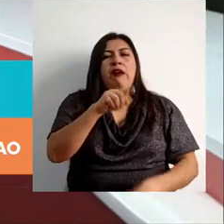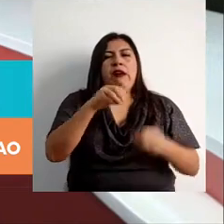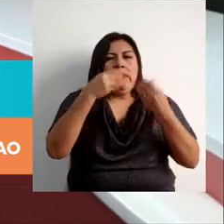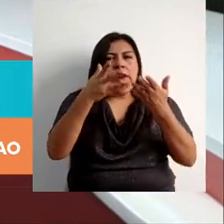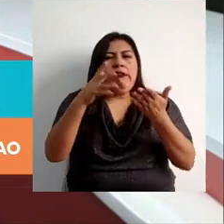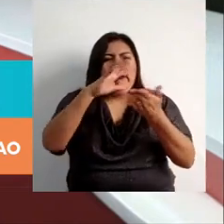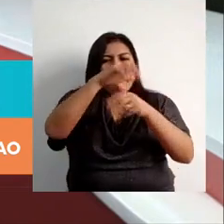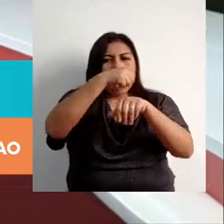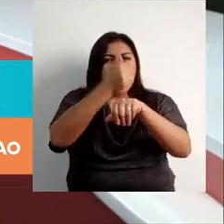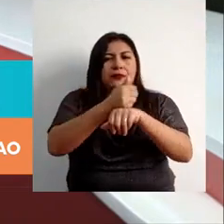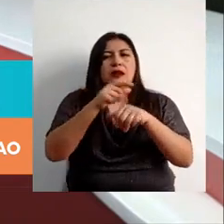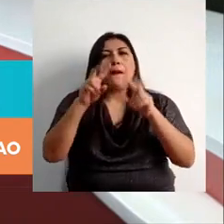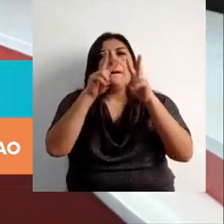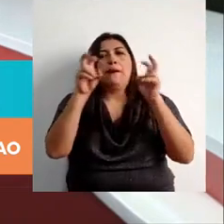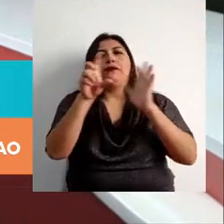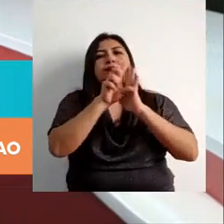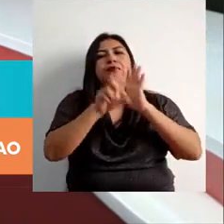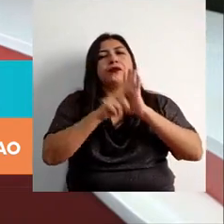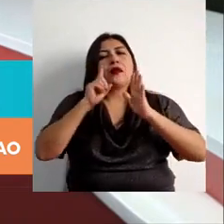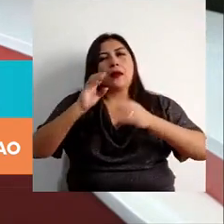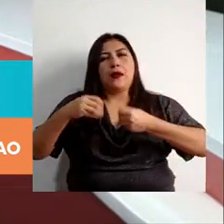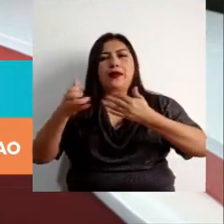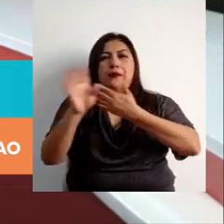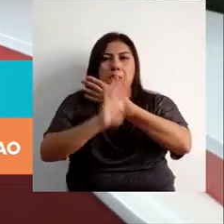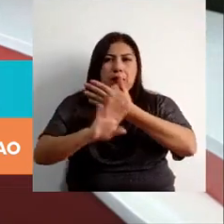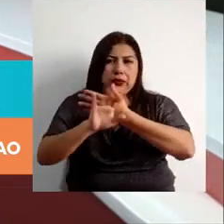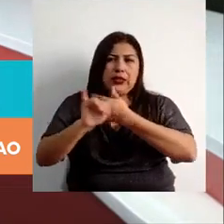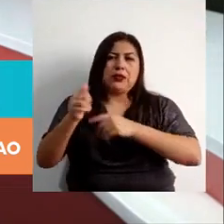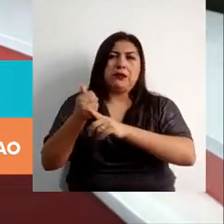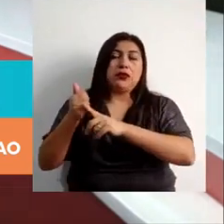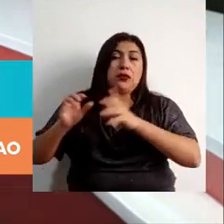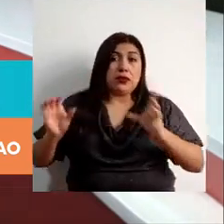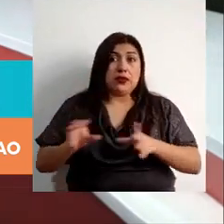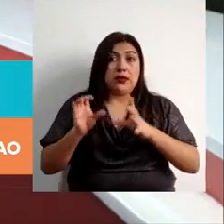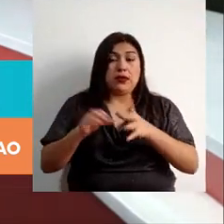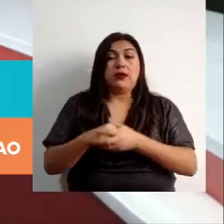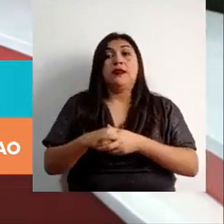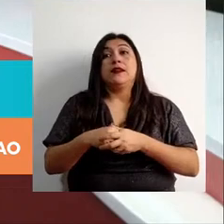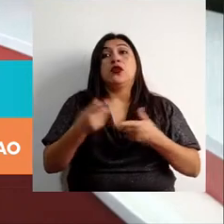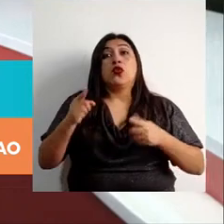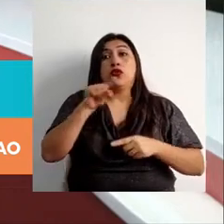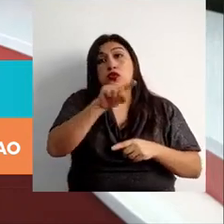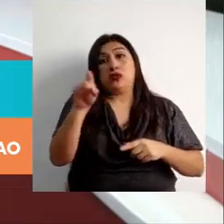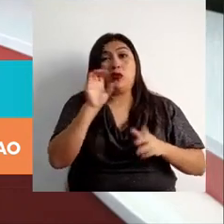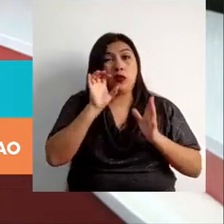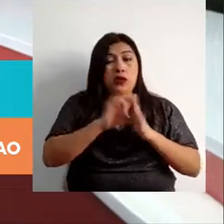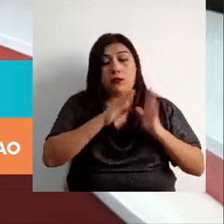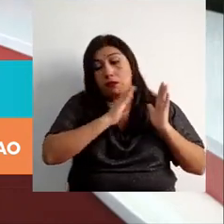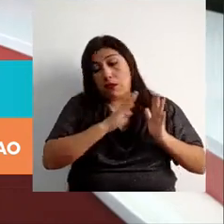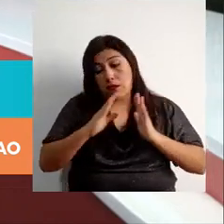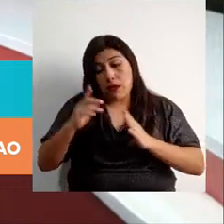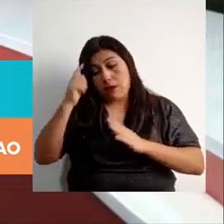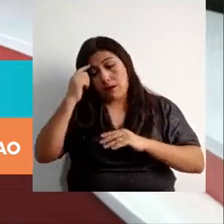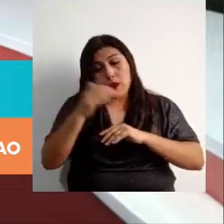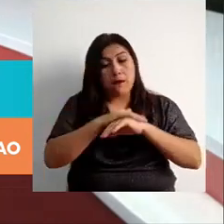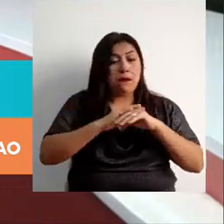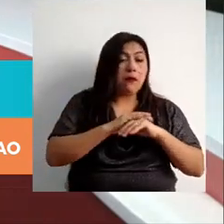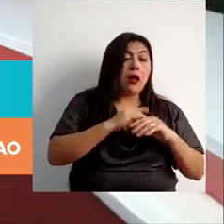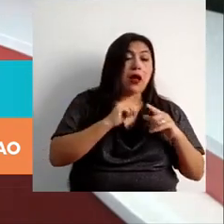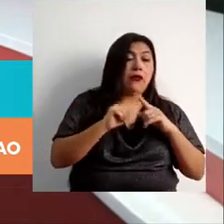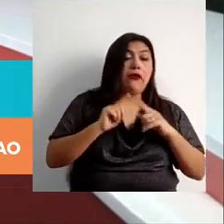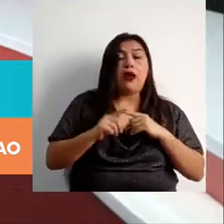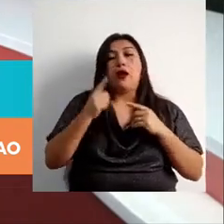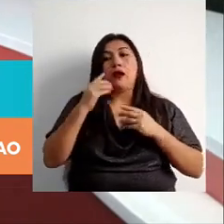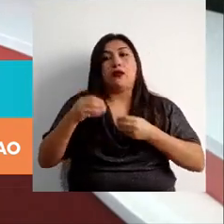para la promoción, protección y realización. Y ustedes al realizar esta acción le están promoviendo, están